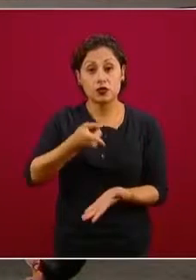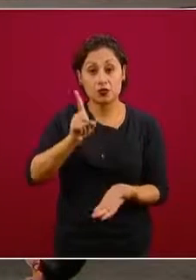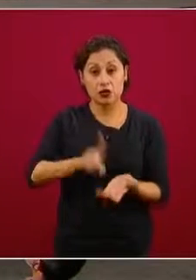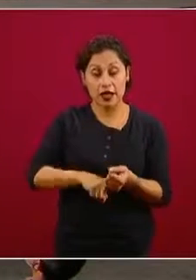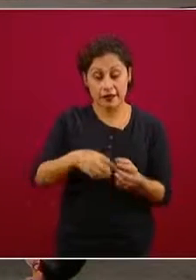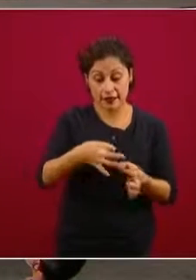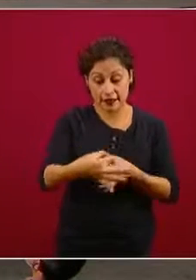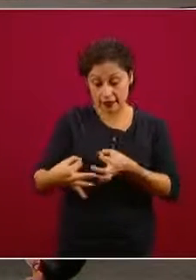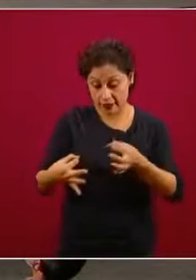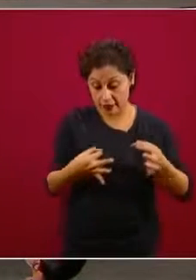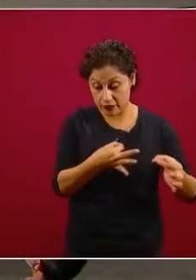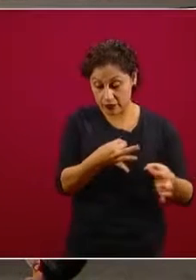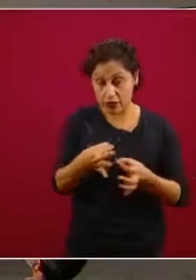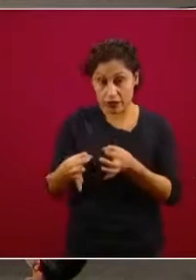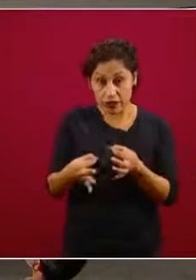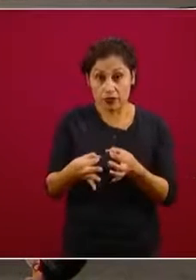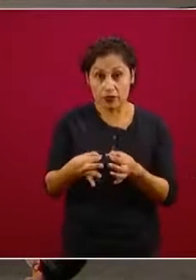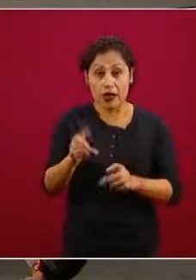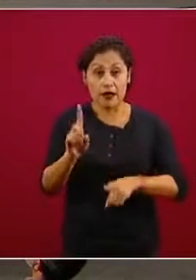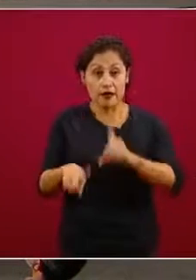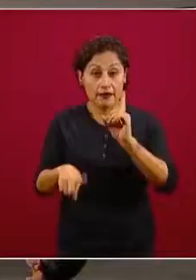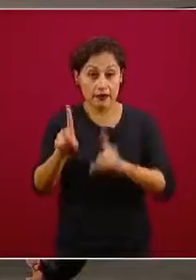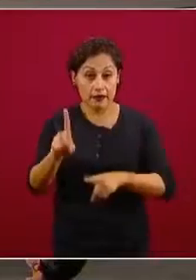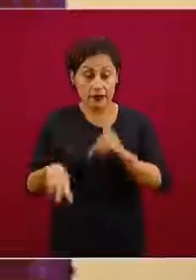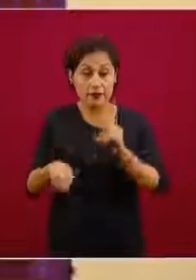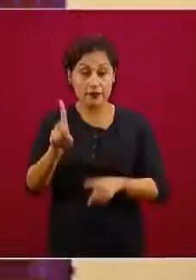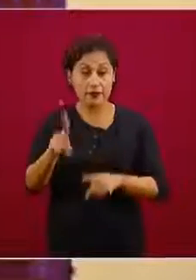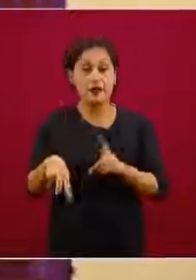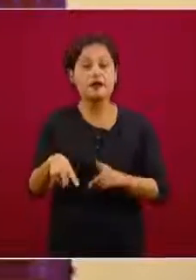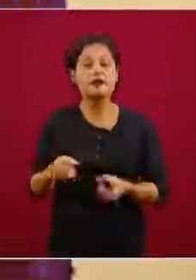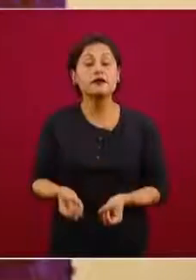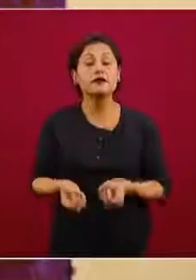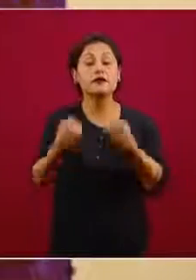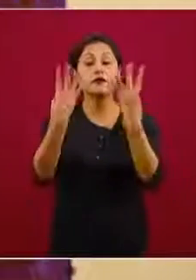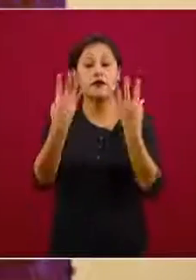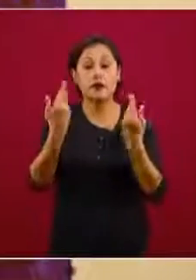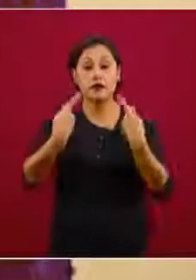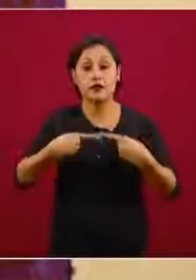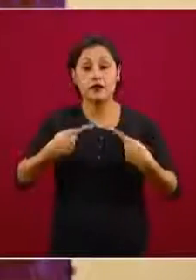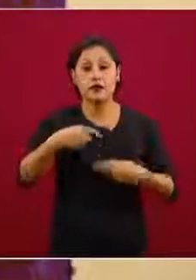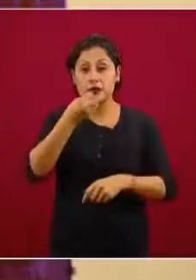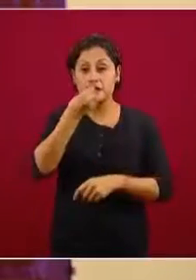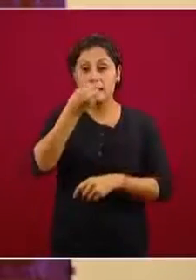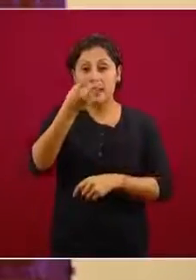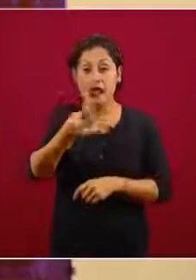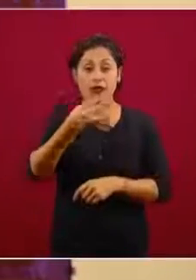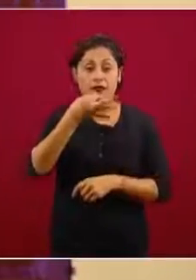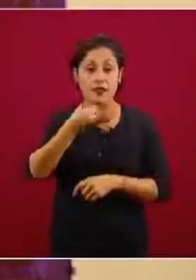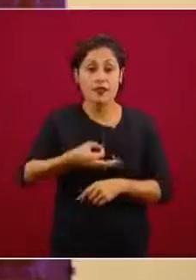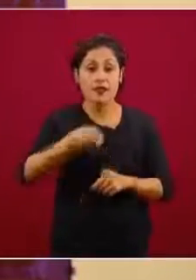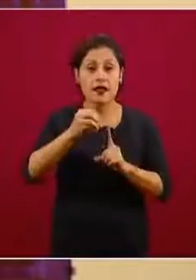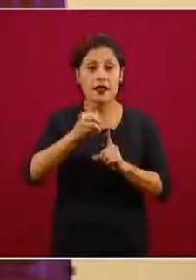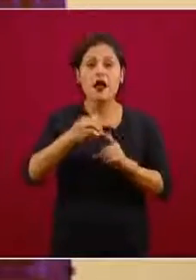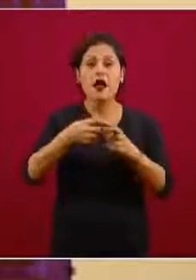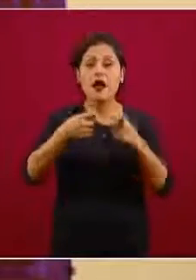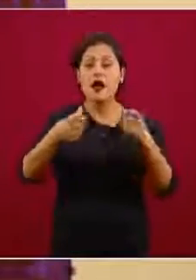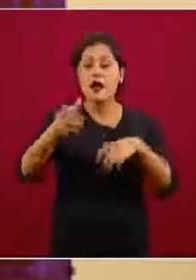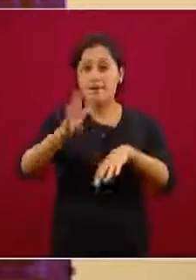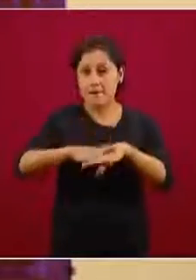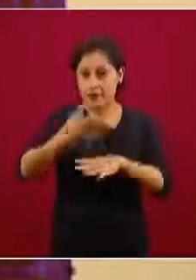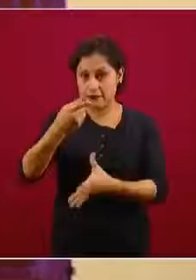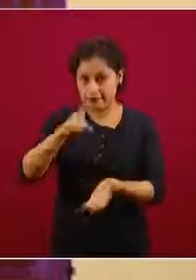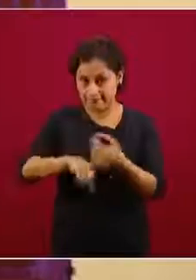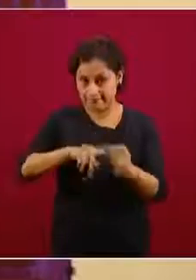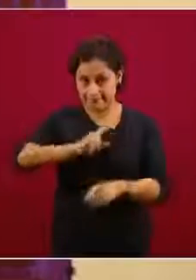cada mililitro o microlitro de saliva, de secreciones respiratorias, aumenta y aumenta y aumenta. En la medida en que